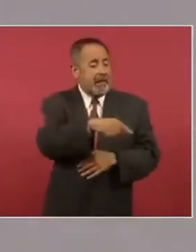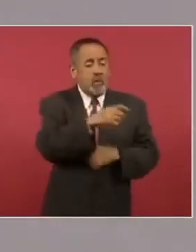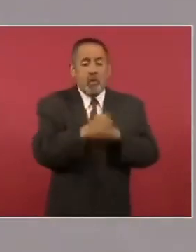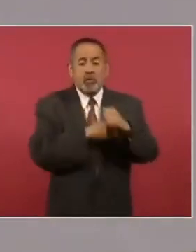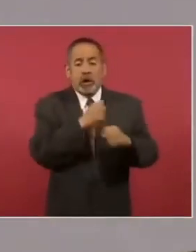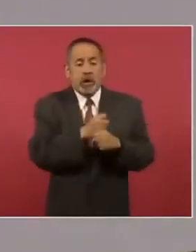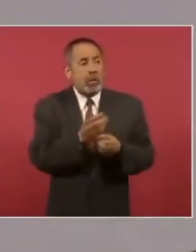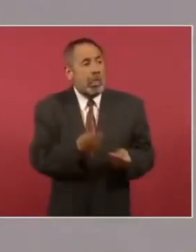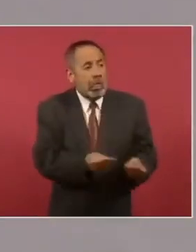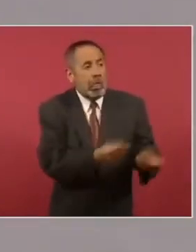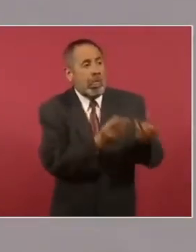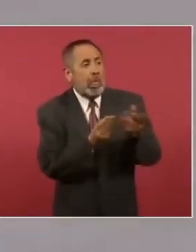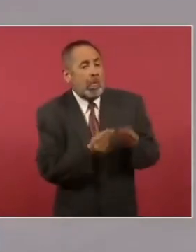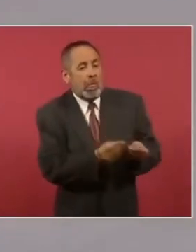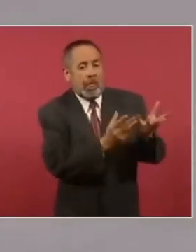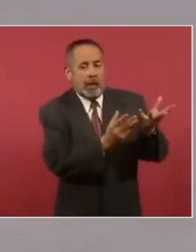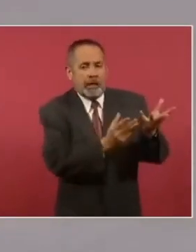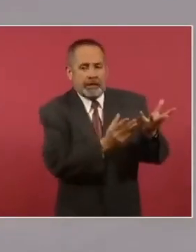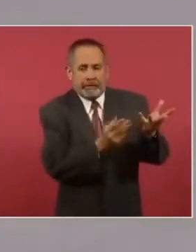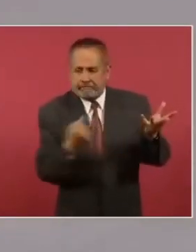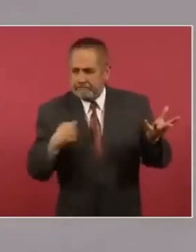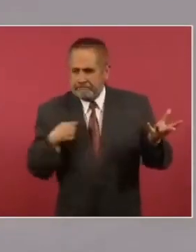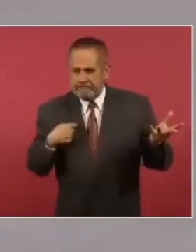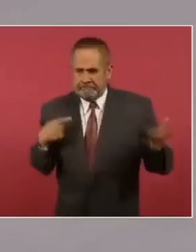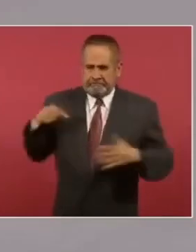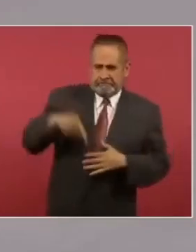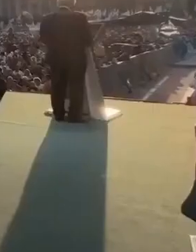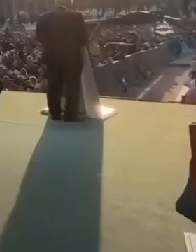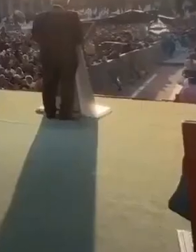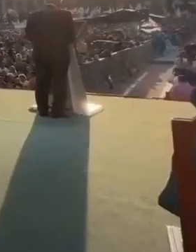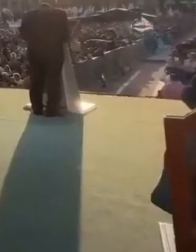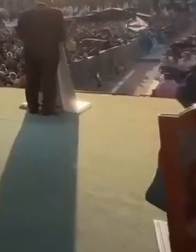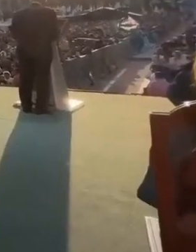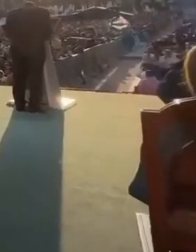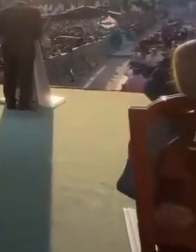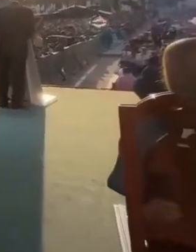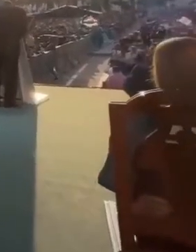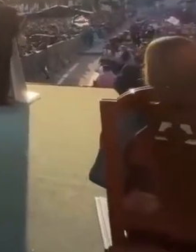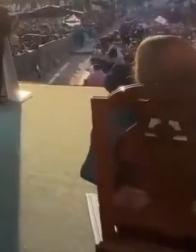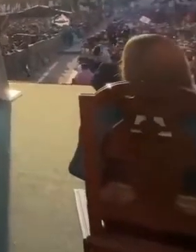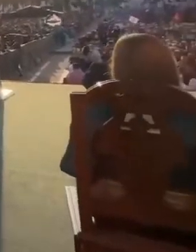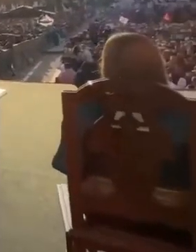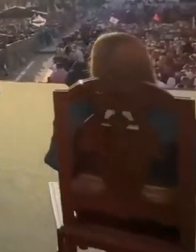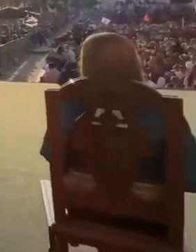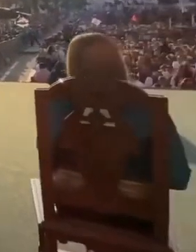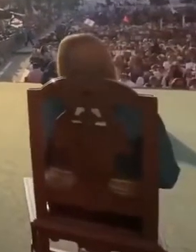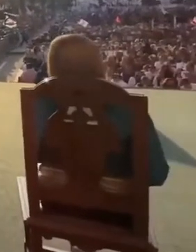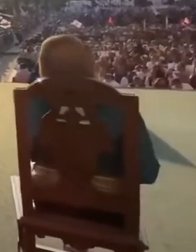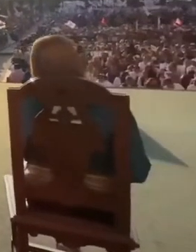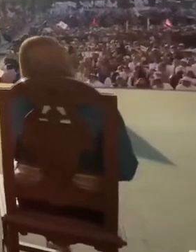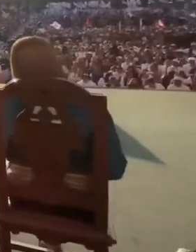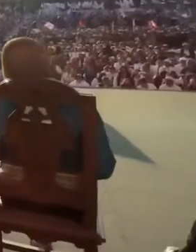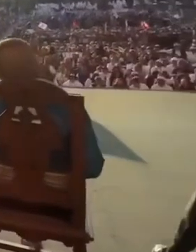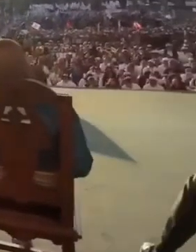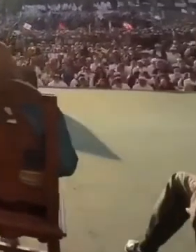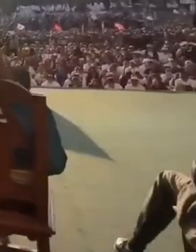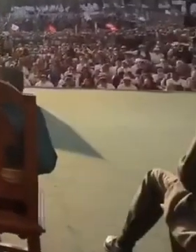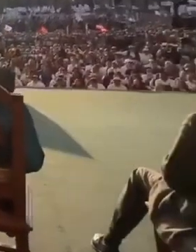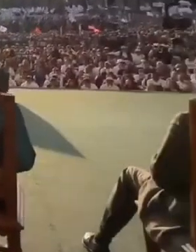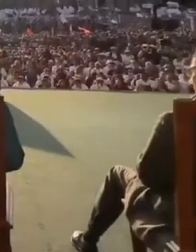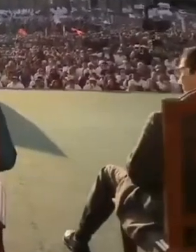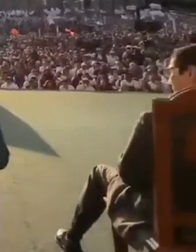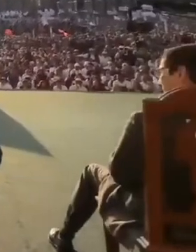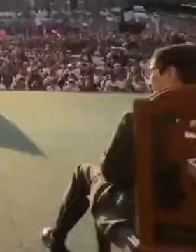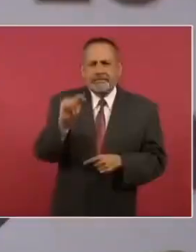prevalecía antes de que llegáramos al gobierno, pudimos quitar del Tratado de